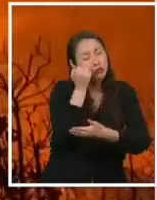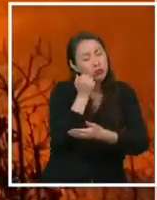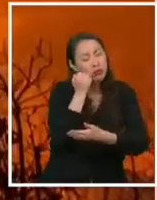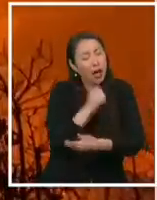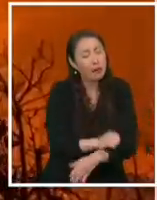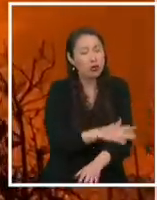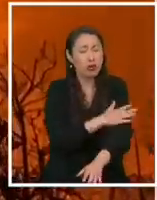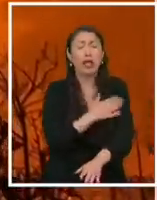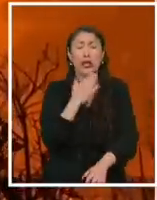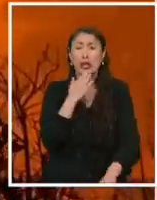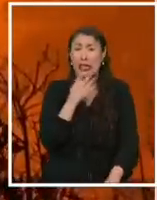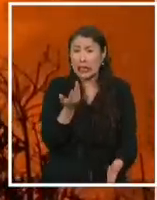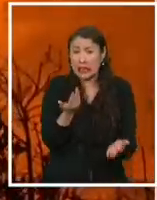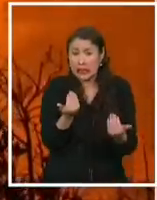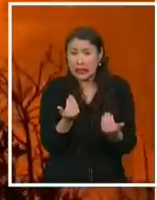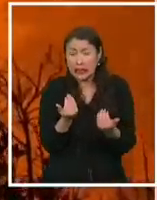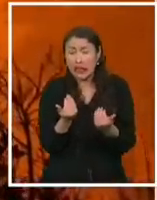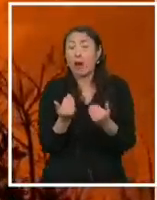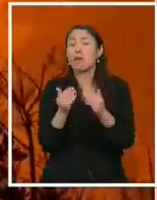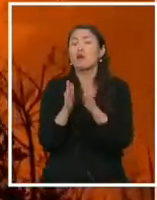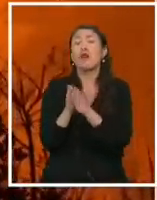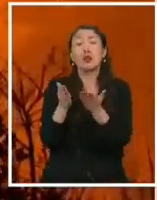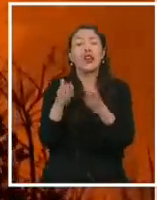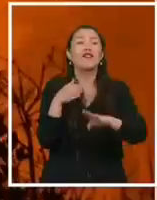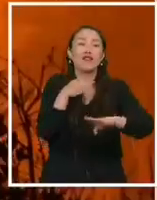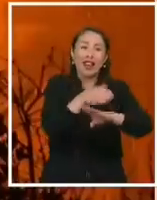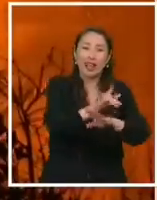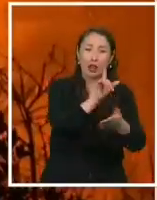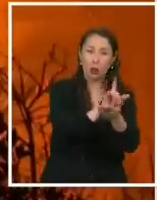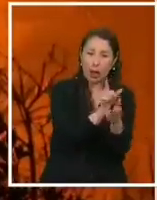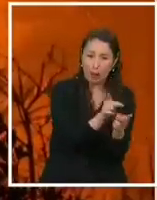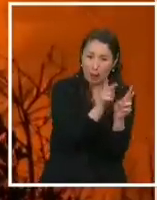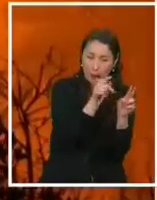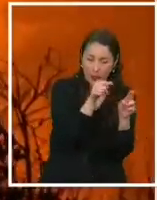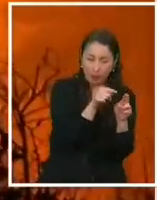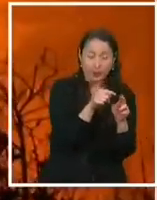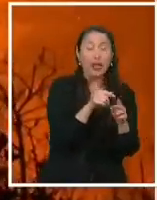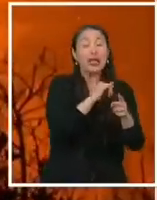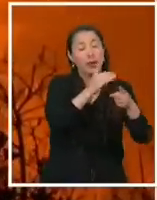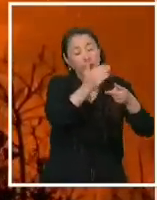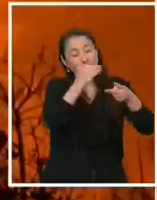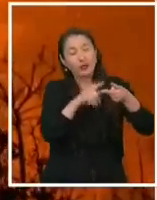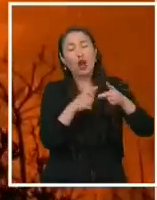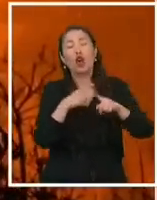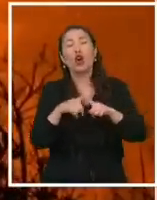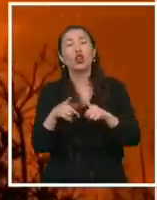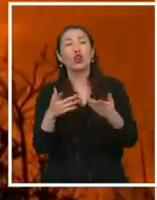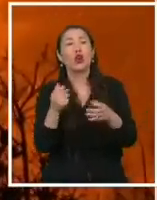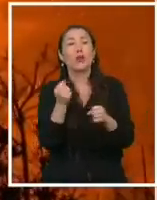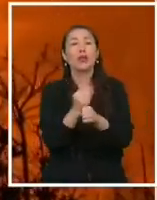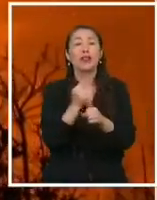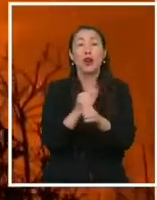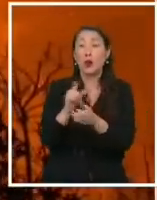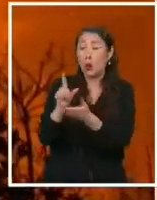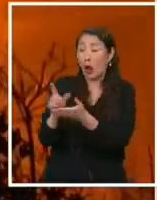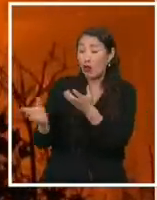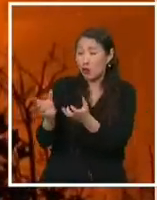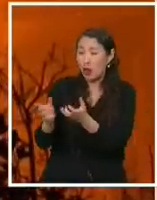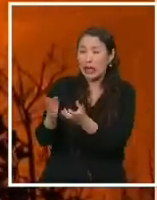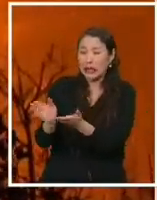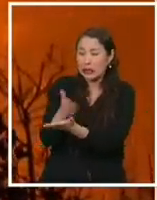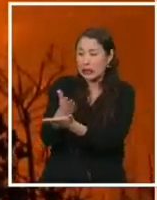todas las personas que lo requieran les pedimos que vayan a estos lugares. Luego hay otras labores que tienen que ver con el despeje de las áreas, con la